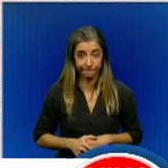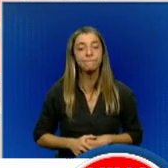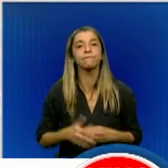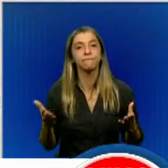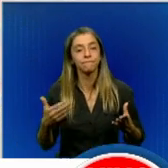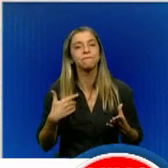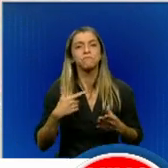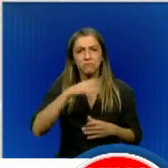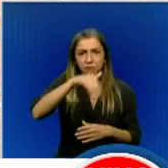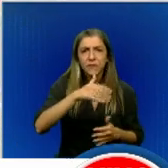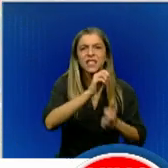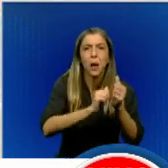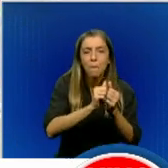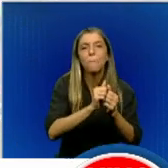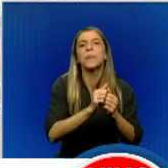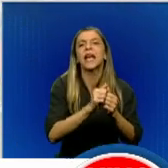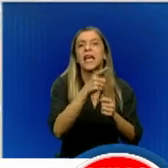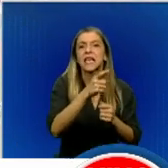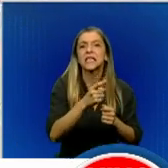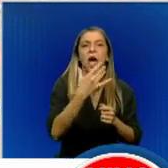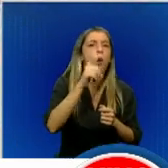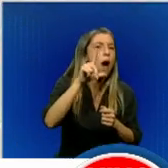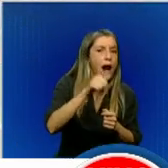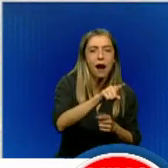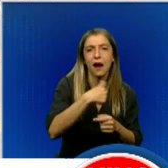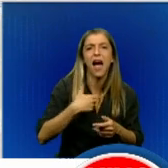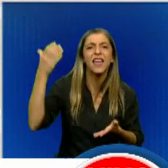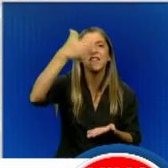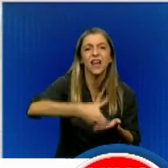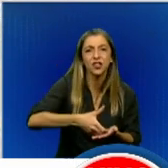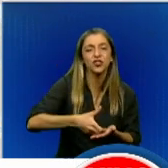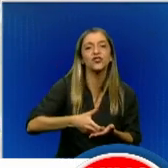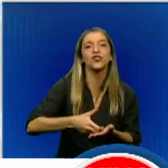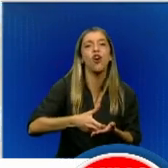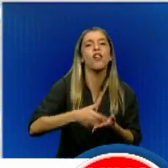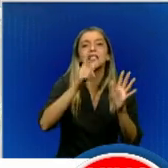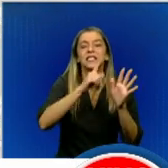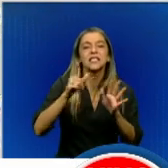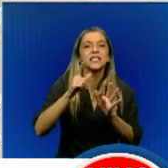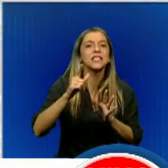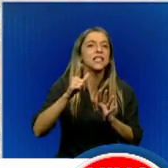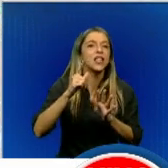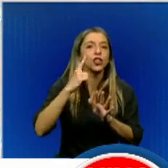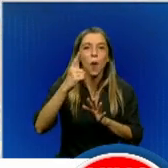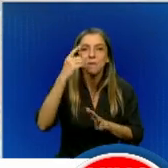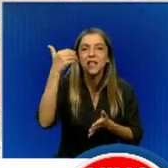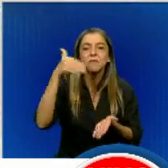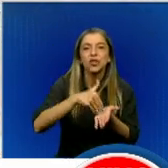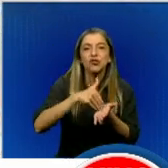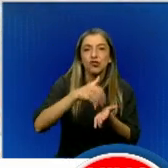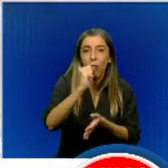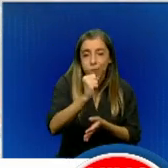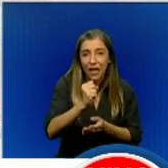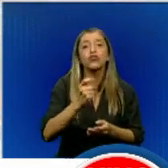empresa agua la que invierte 5 mil 700 millones de pesos y crea 750